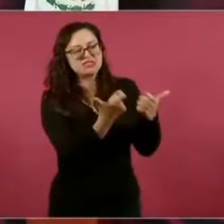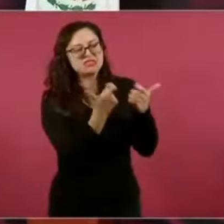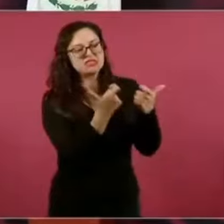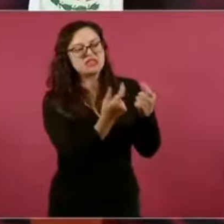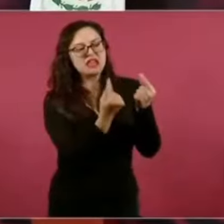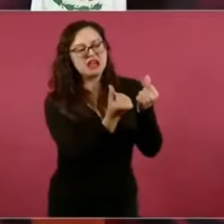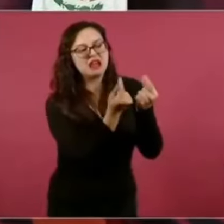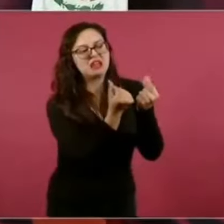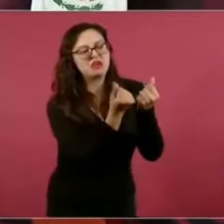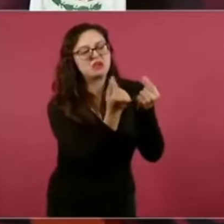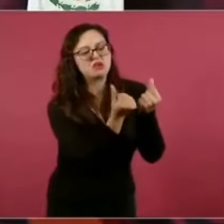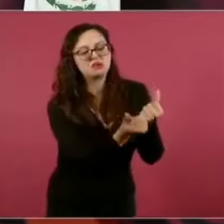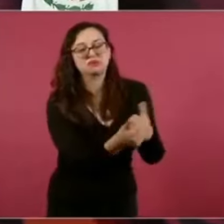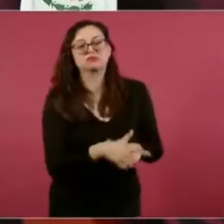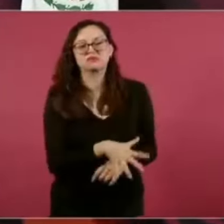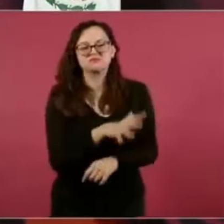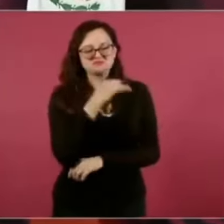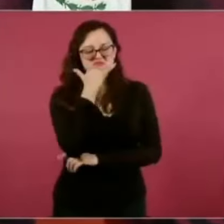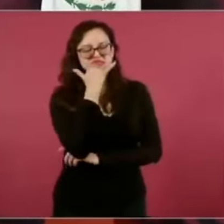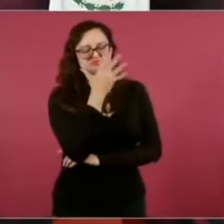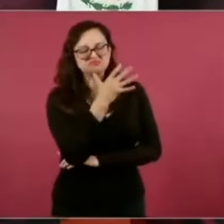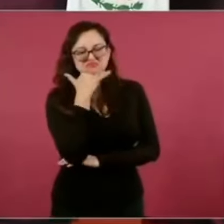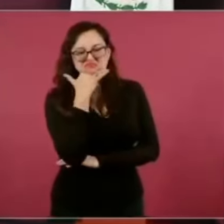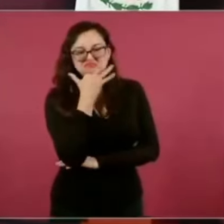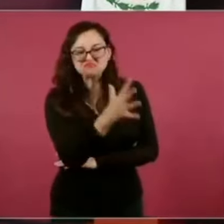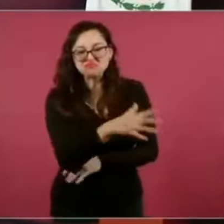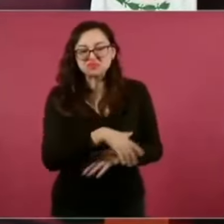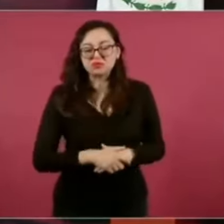Son muy corruptos.